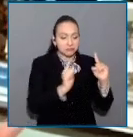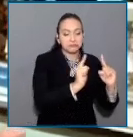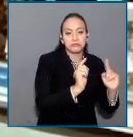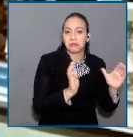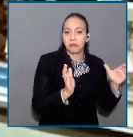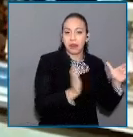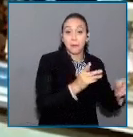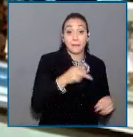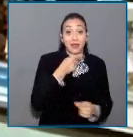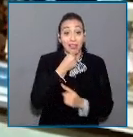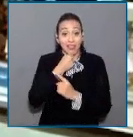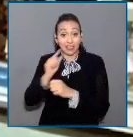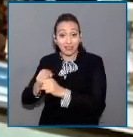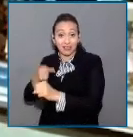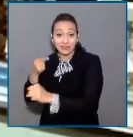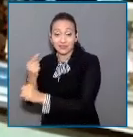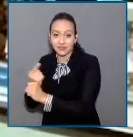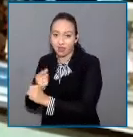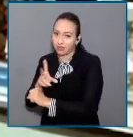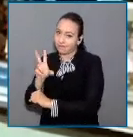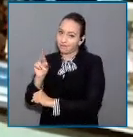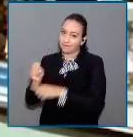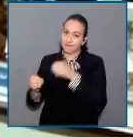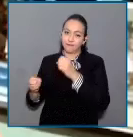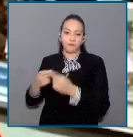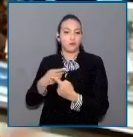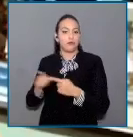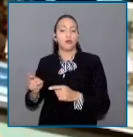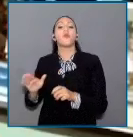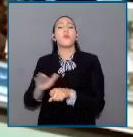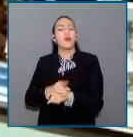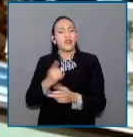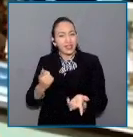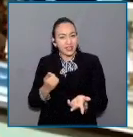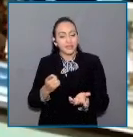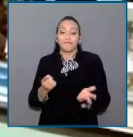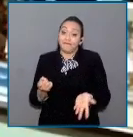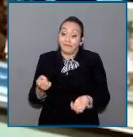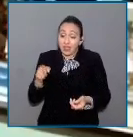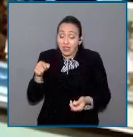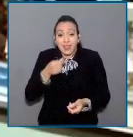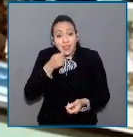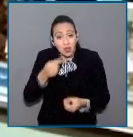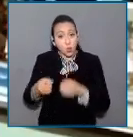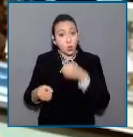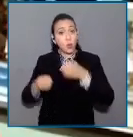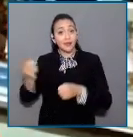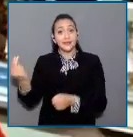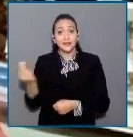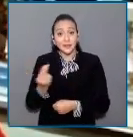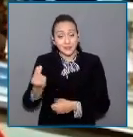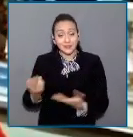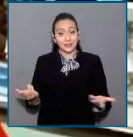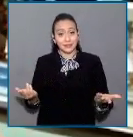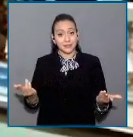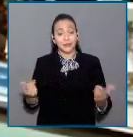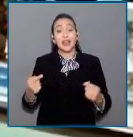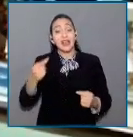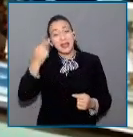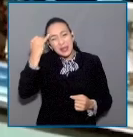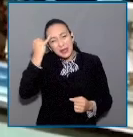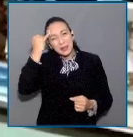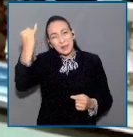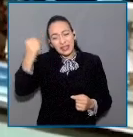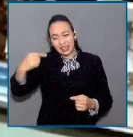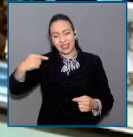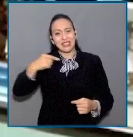está lastimando constantemente, todavía así pues tu salud emocional puede entrar